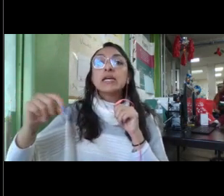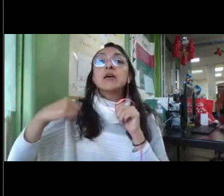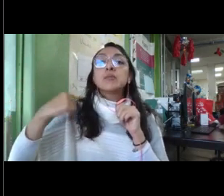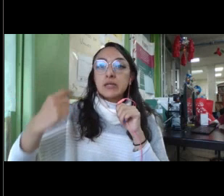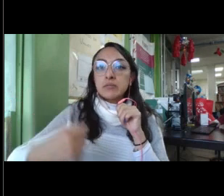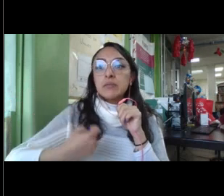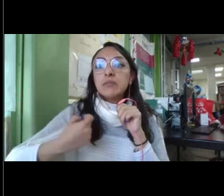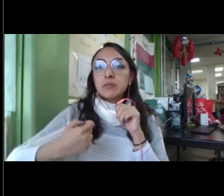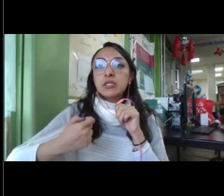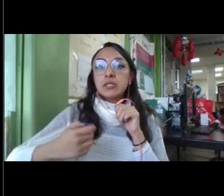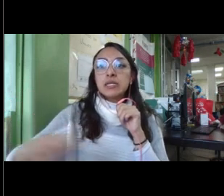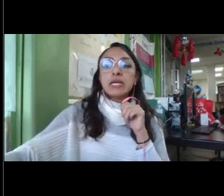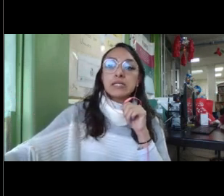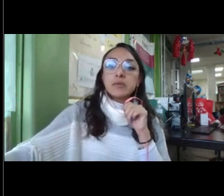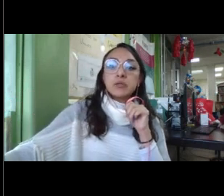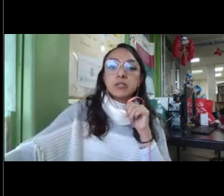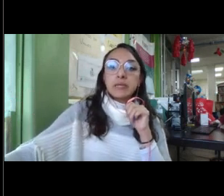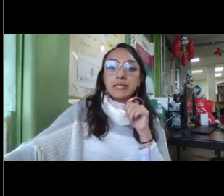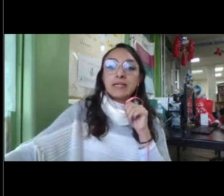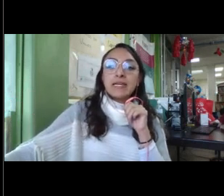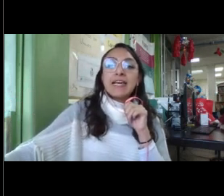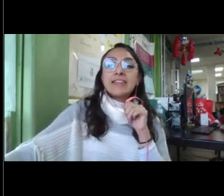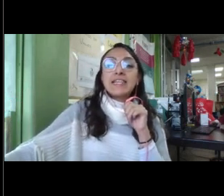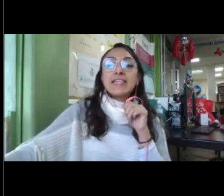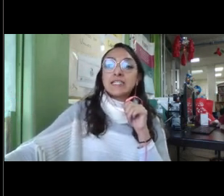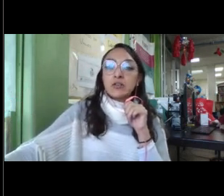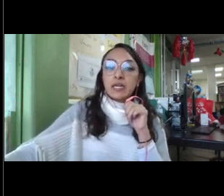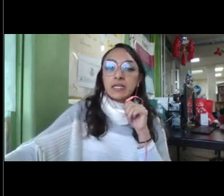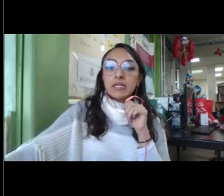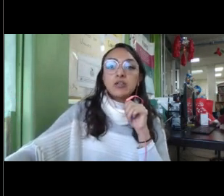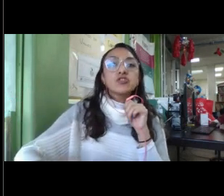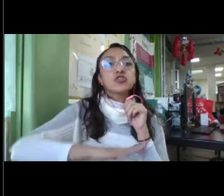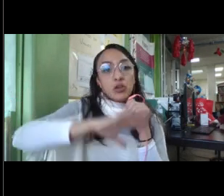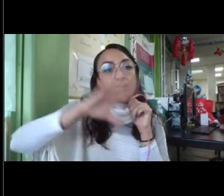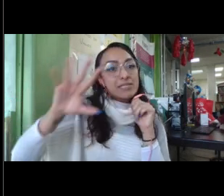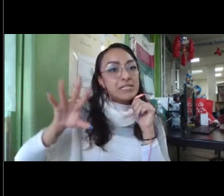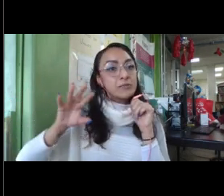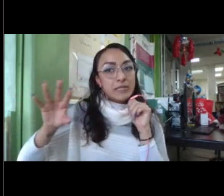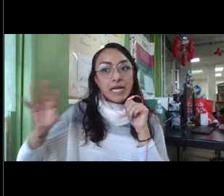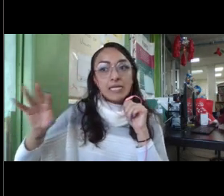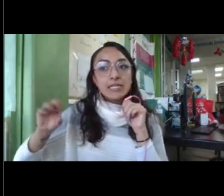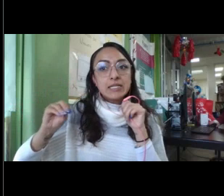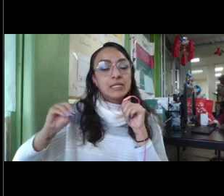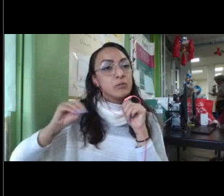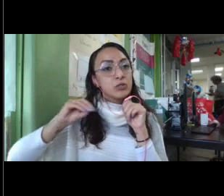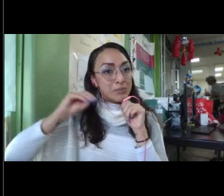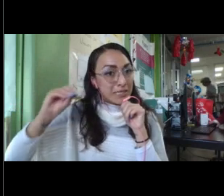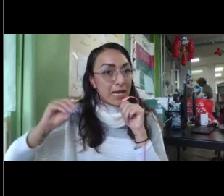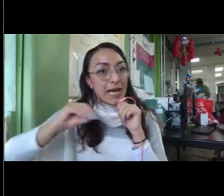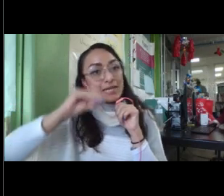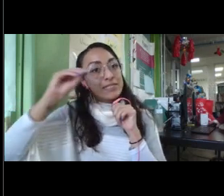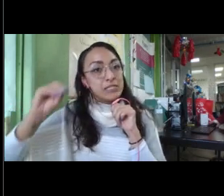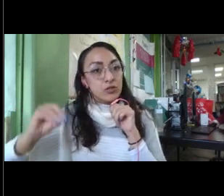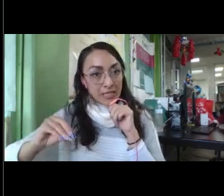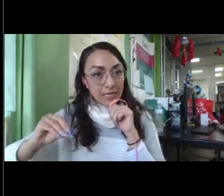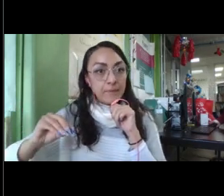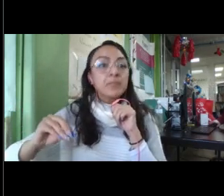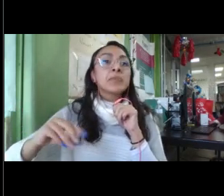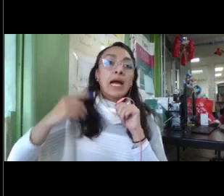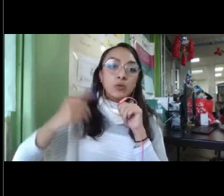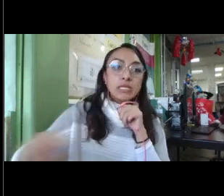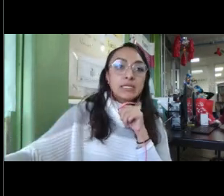mexicana, pues también vamos a tener esta posibilidad de desarrollar en ellos todas esas ventajas que tenemos de manera